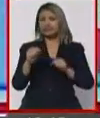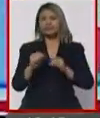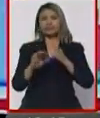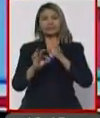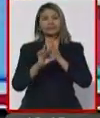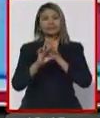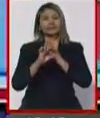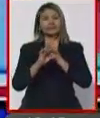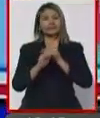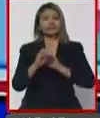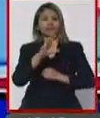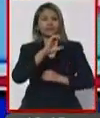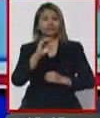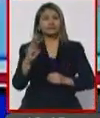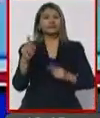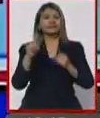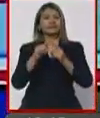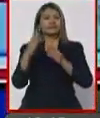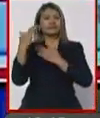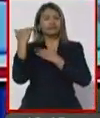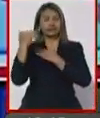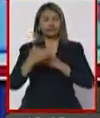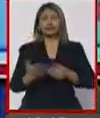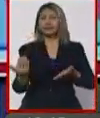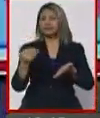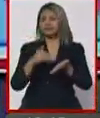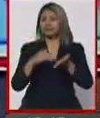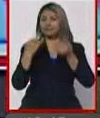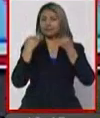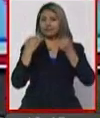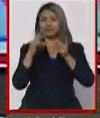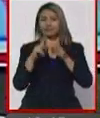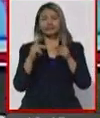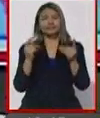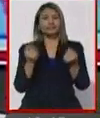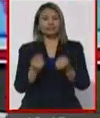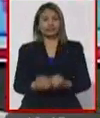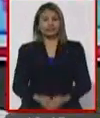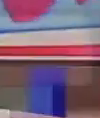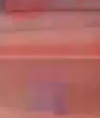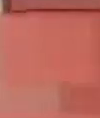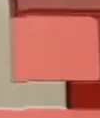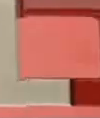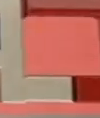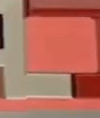de buses de Cochabamba a Santa Cruz. Volvemos con más información al departamento.